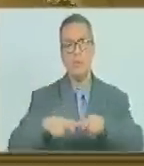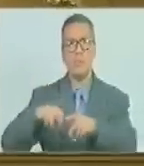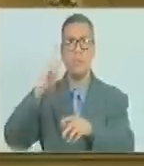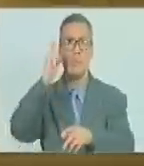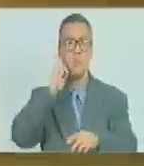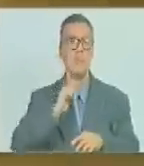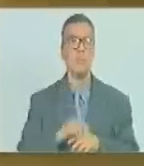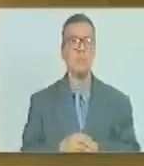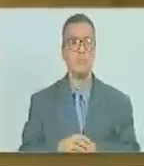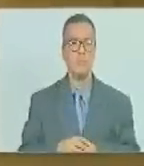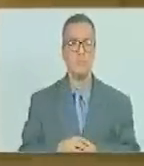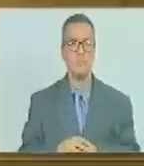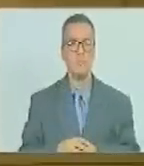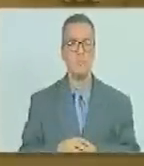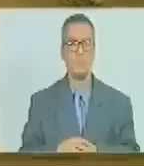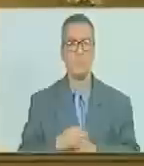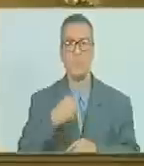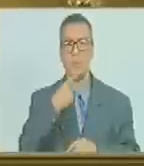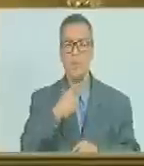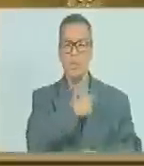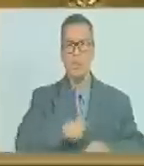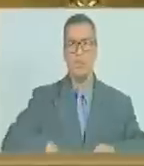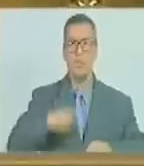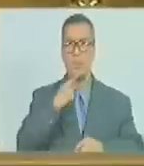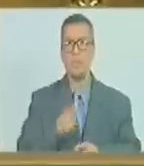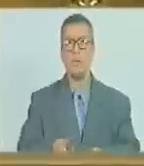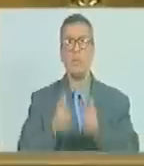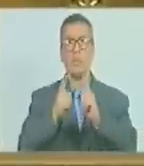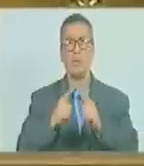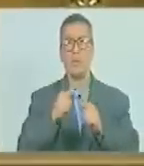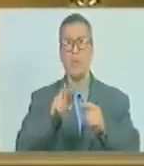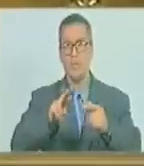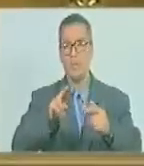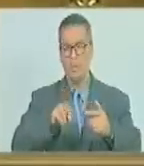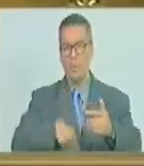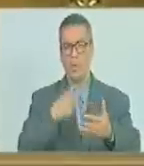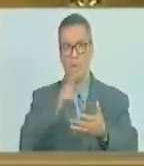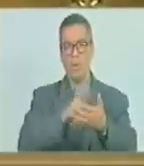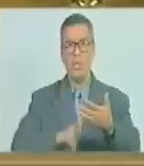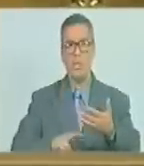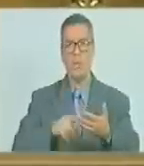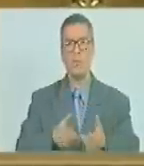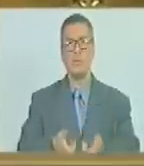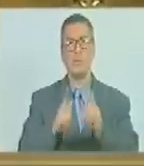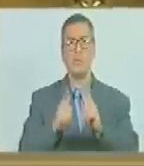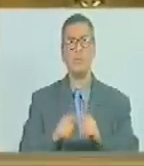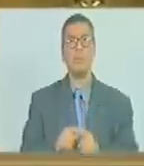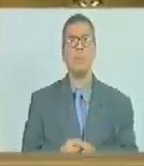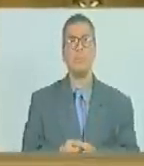Bolívar. Pido, presidente, permiso para leer el acuerdo. Adelante, diputado.